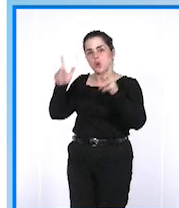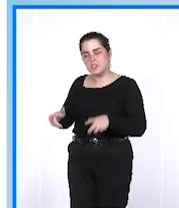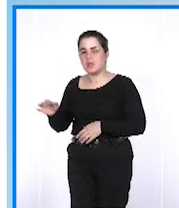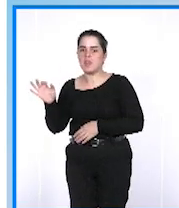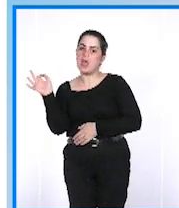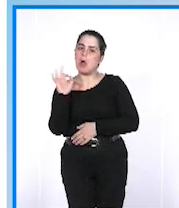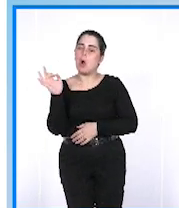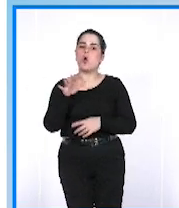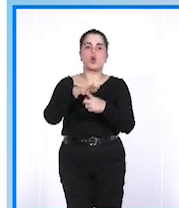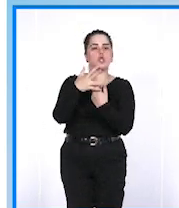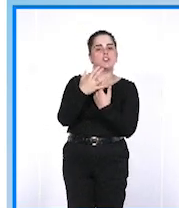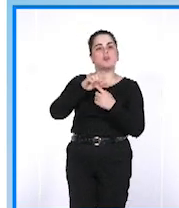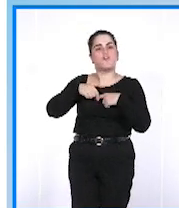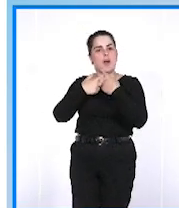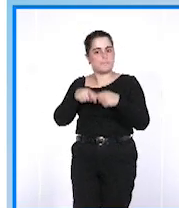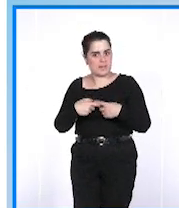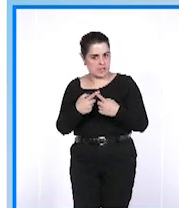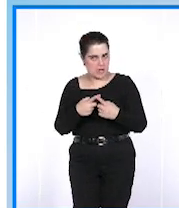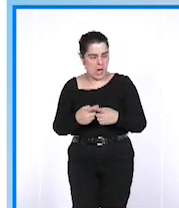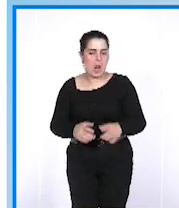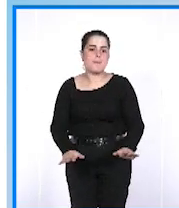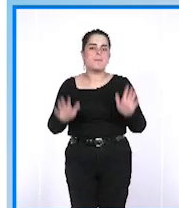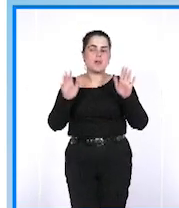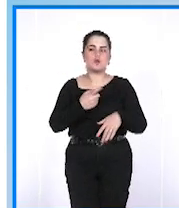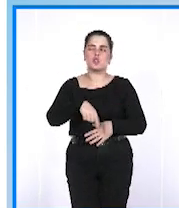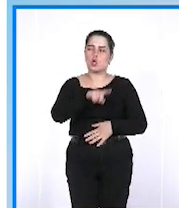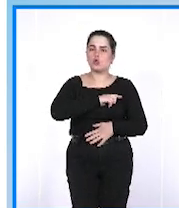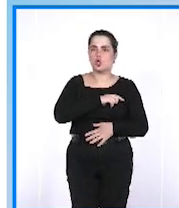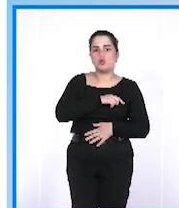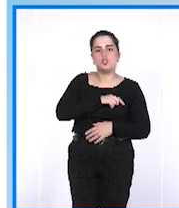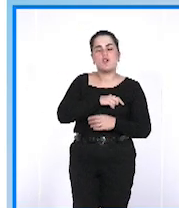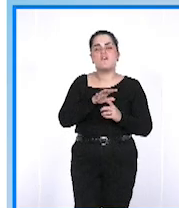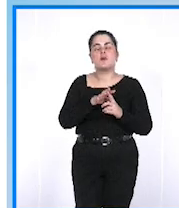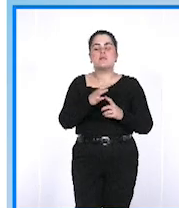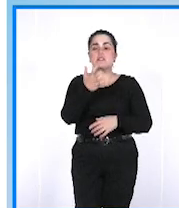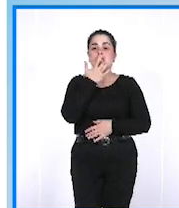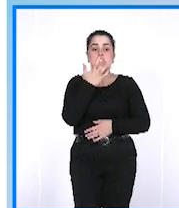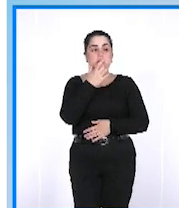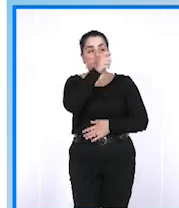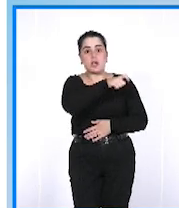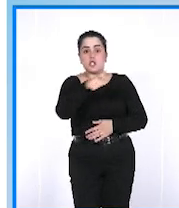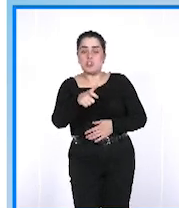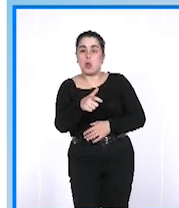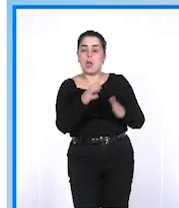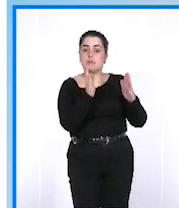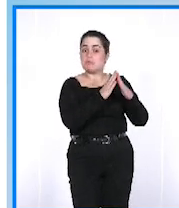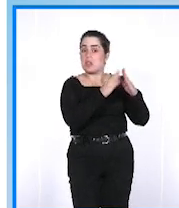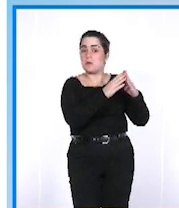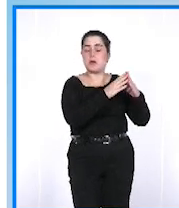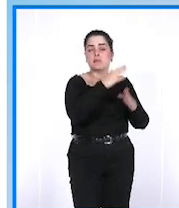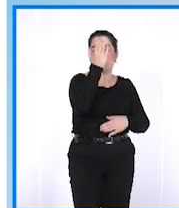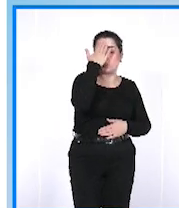pudiera ser el contexto familiar Es verdad que este cambio no lo hemos visto tanto en personas que venían eh de viviendas eh